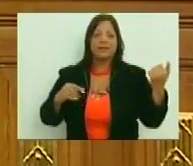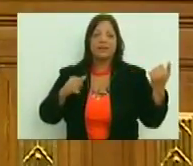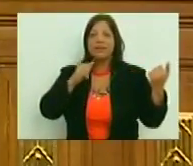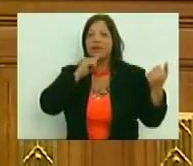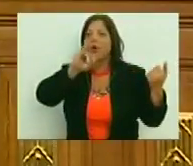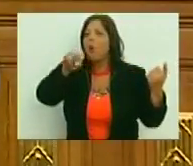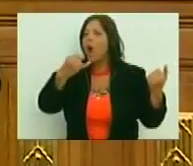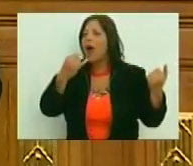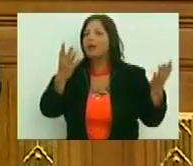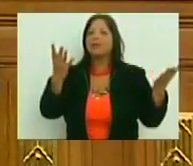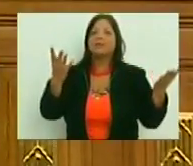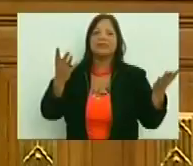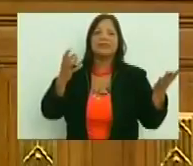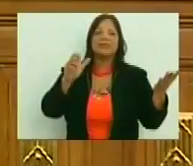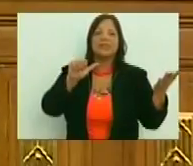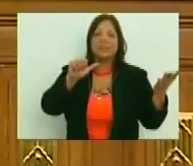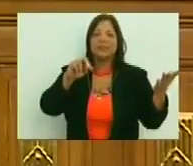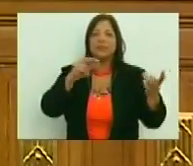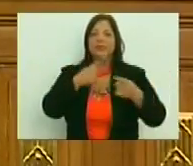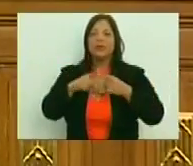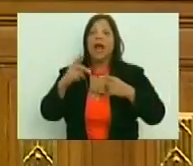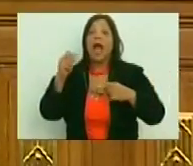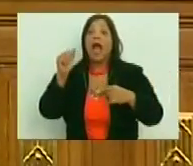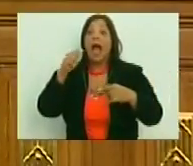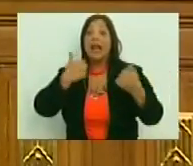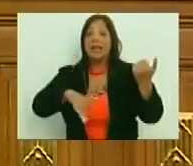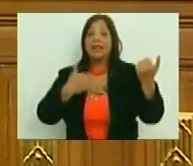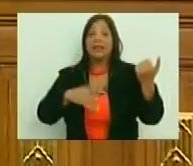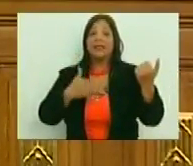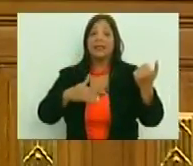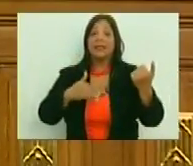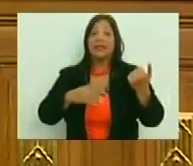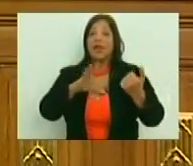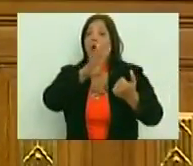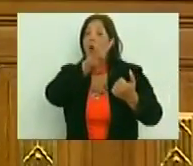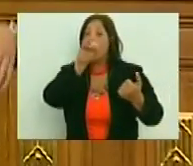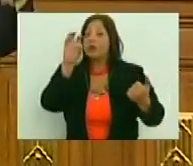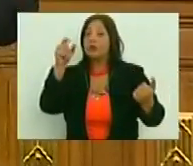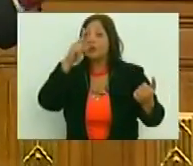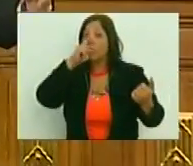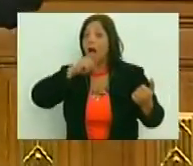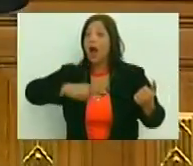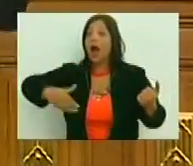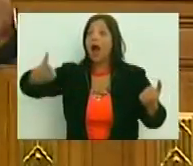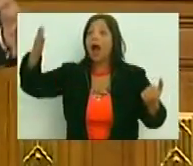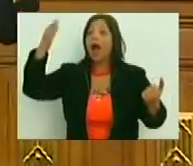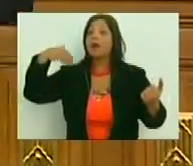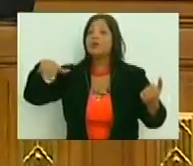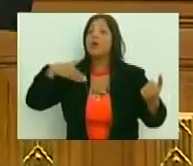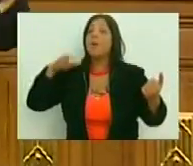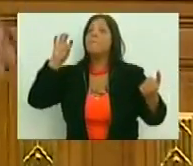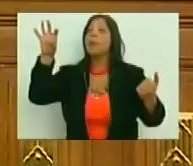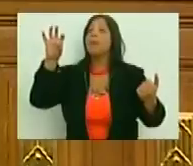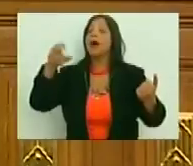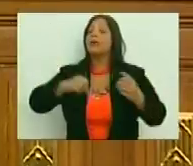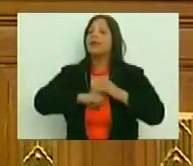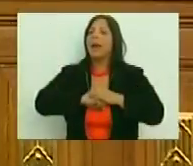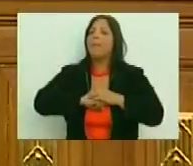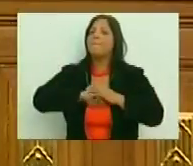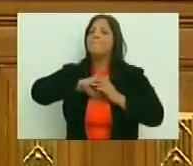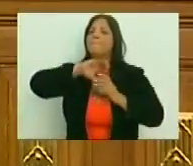Juan Simón. Alí decía, hace 400 años que mi patria está